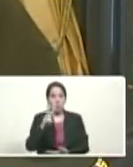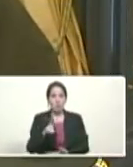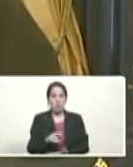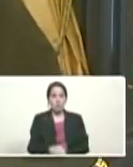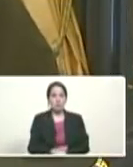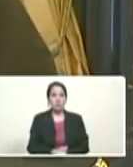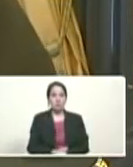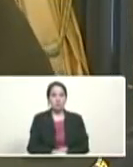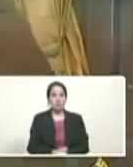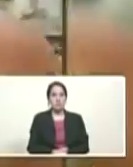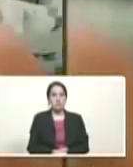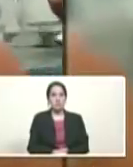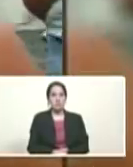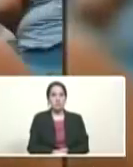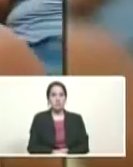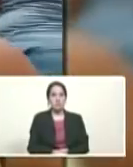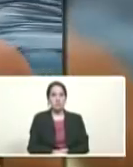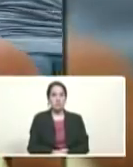adelante